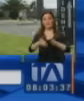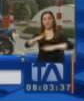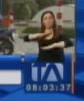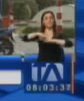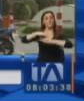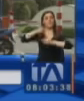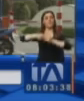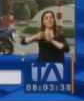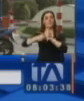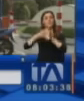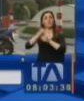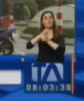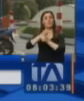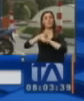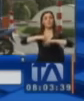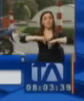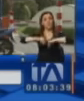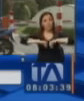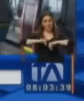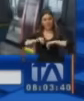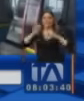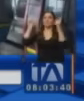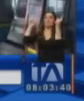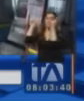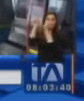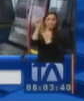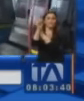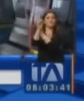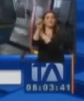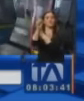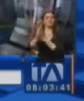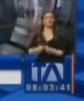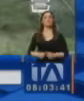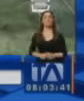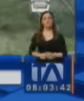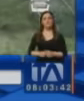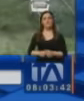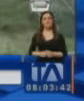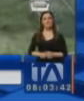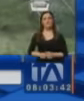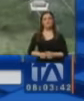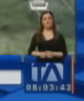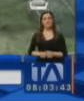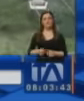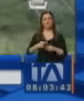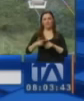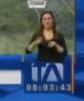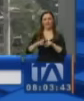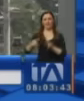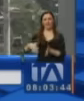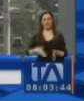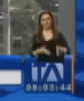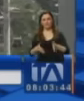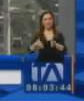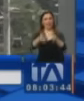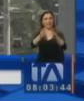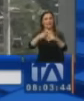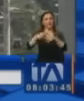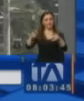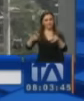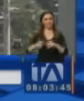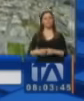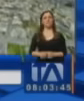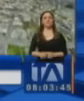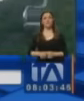Es decir, vamos a tener al metro, vamos a tener los Quito Cables que unen a la ciudad y también vamos a tener los diferentes corredores viales que existen, ¿no?